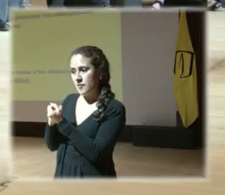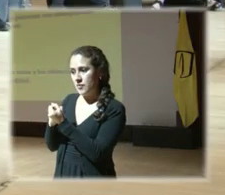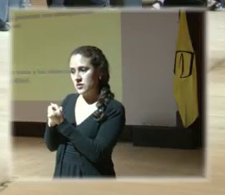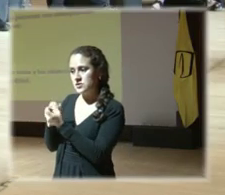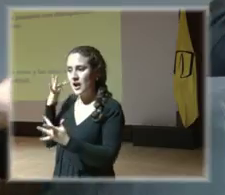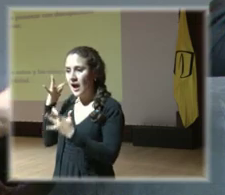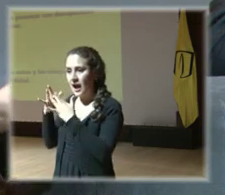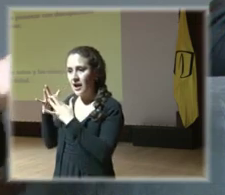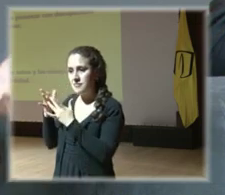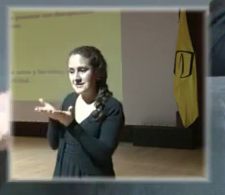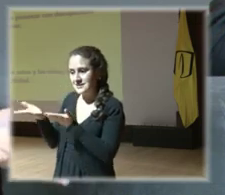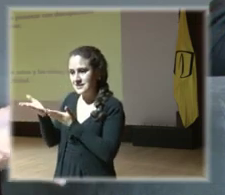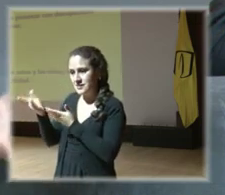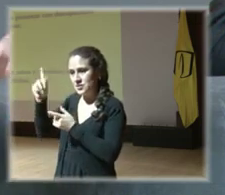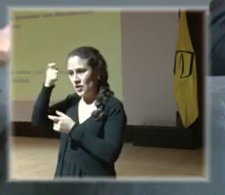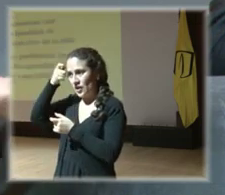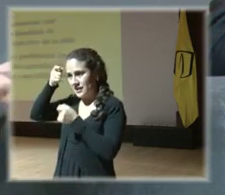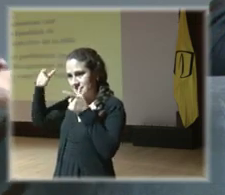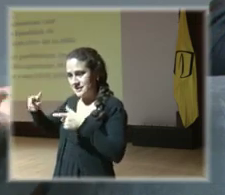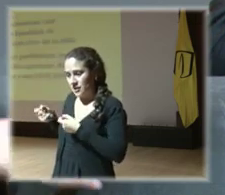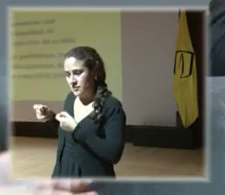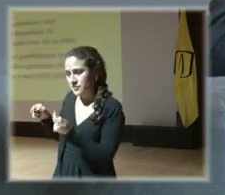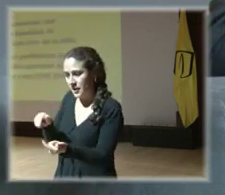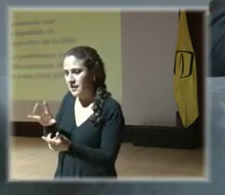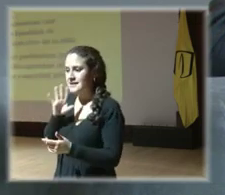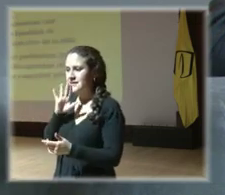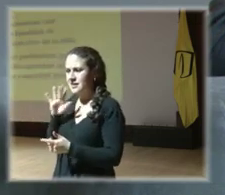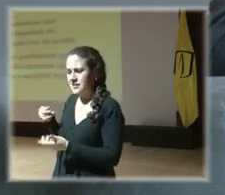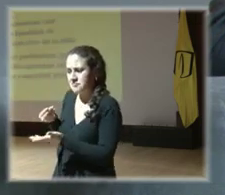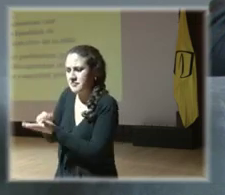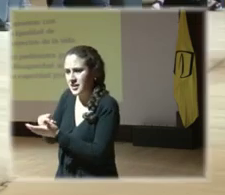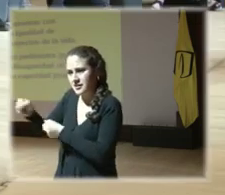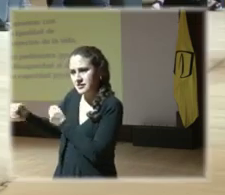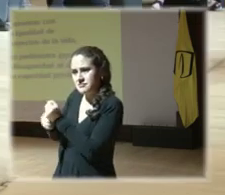público, los define el Estado, el juez, ¿quién debe pagarlos?